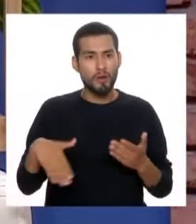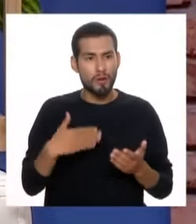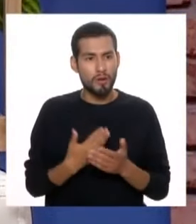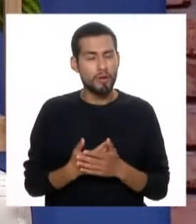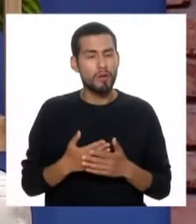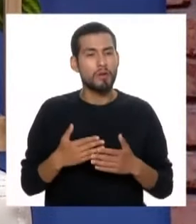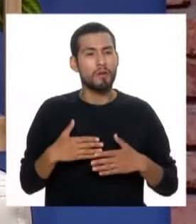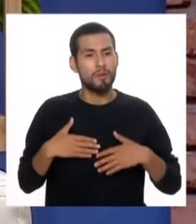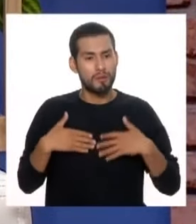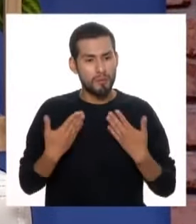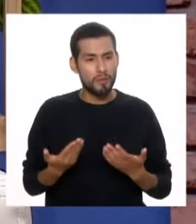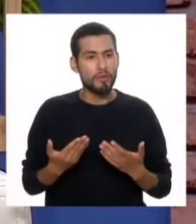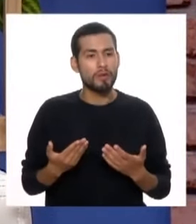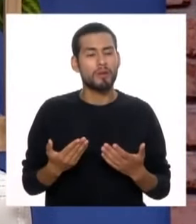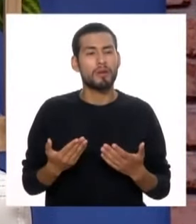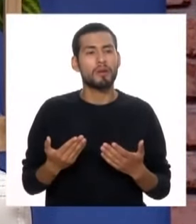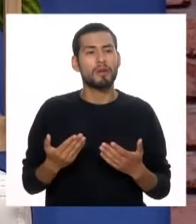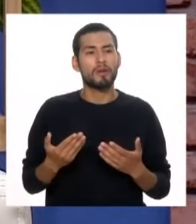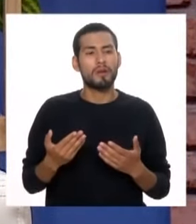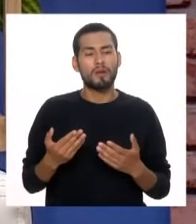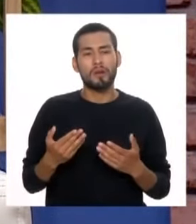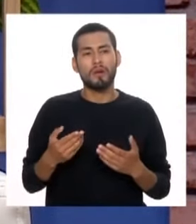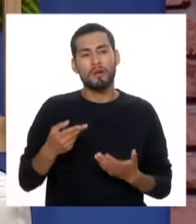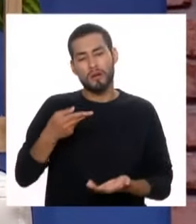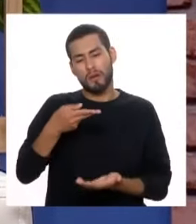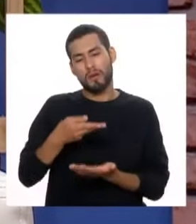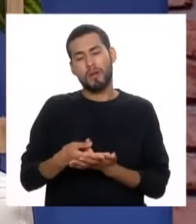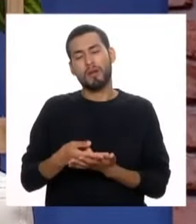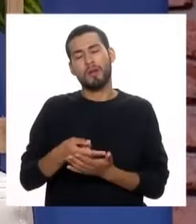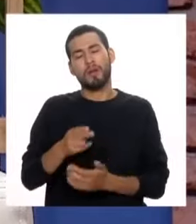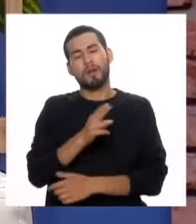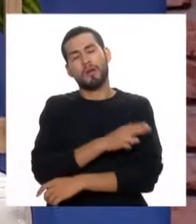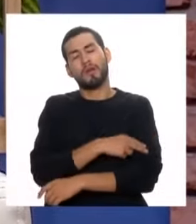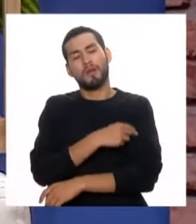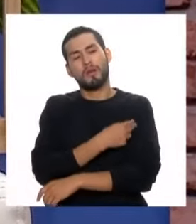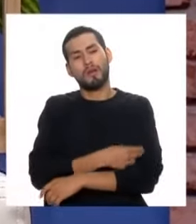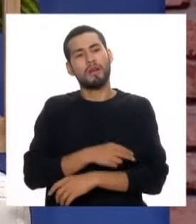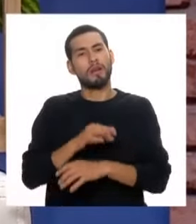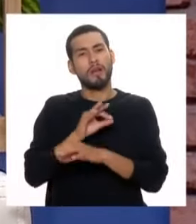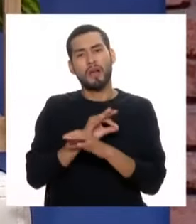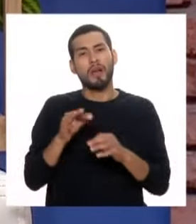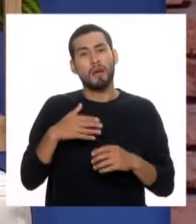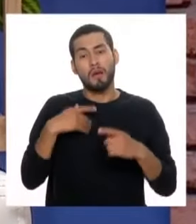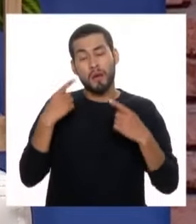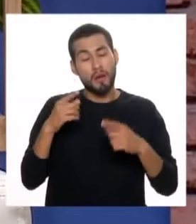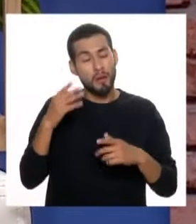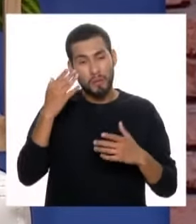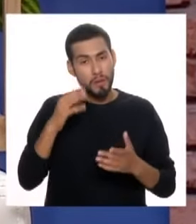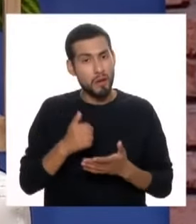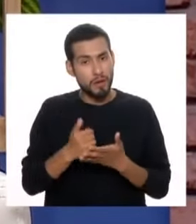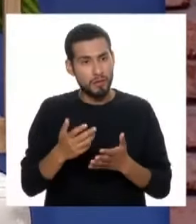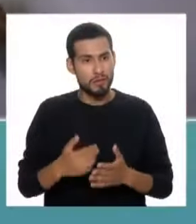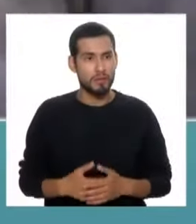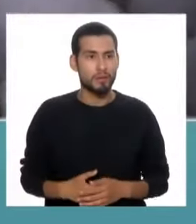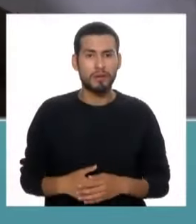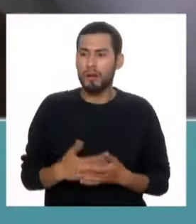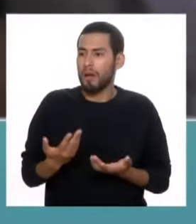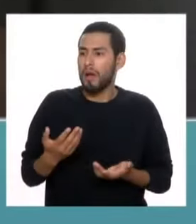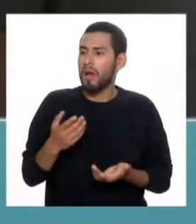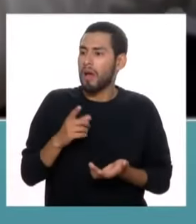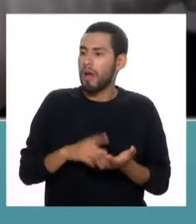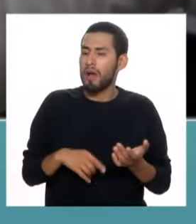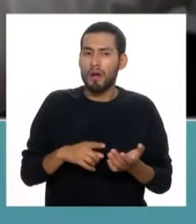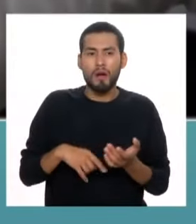podemos estar echados en alguna vez en una cama de un hospital. Nadie está libre. Entonces viene, ¿qué hago yo